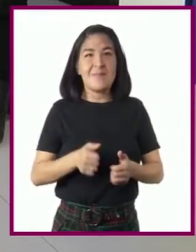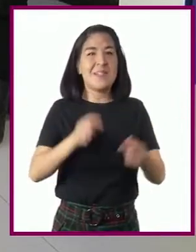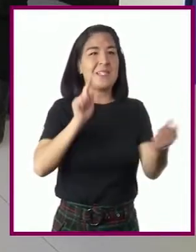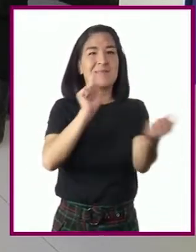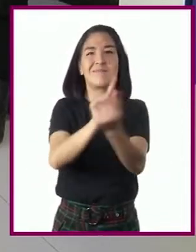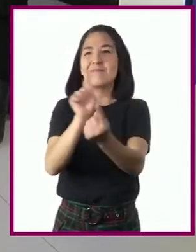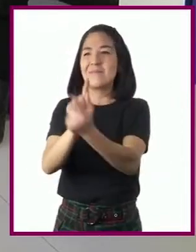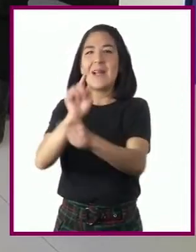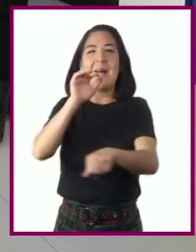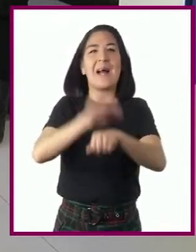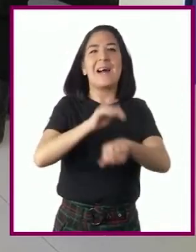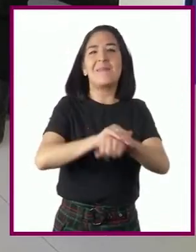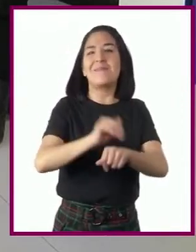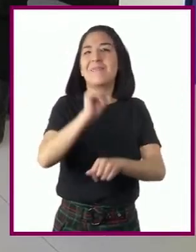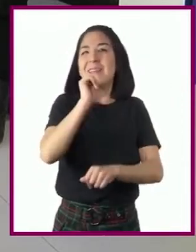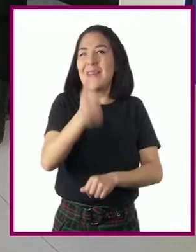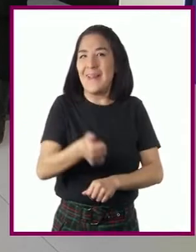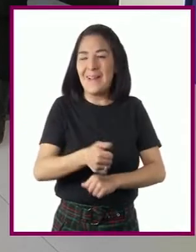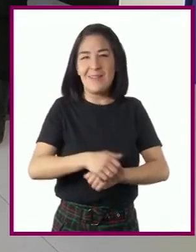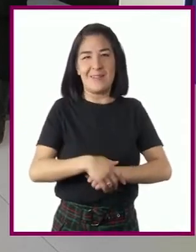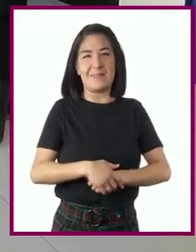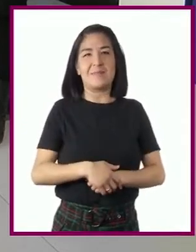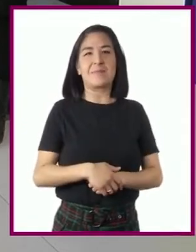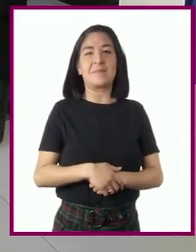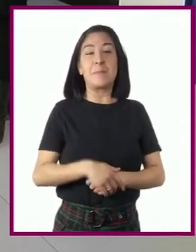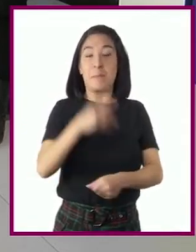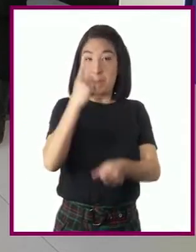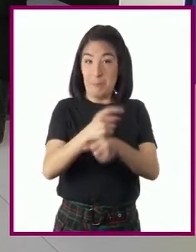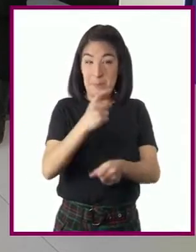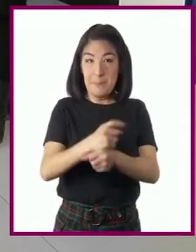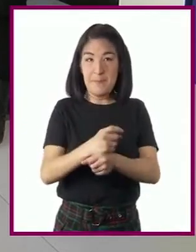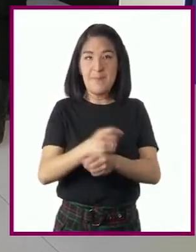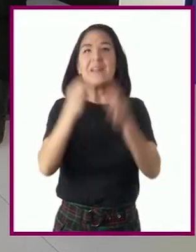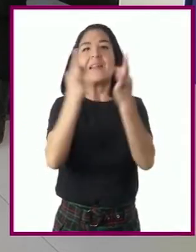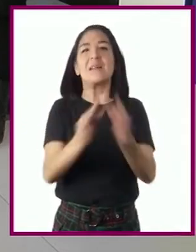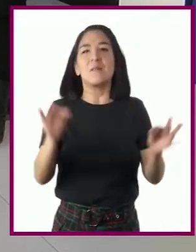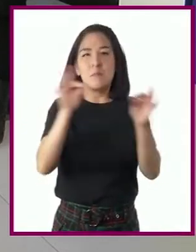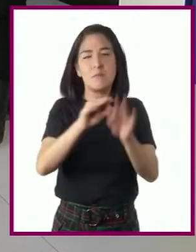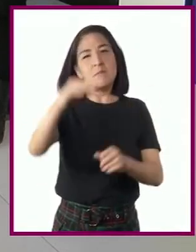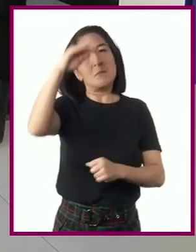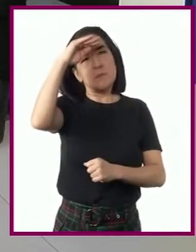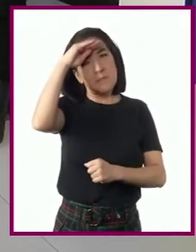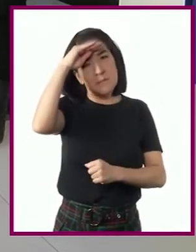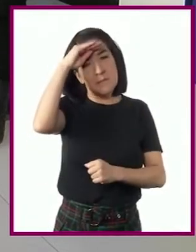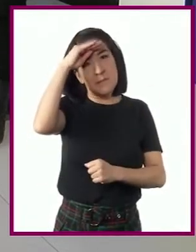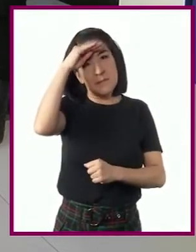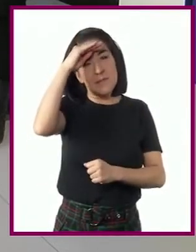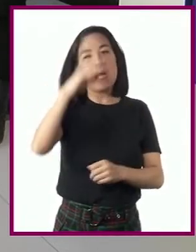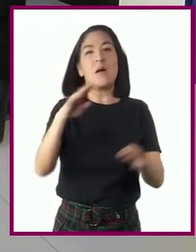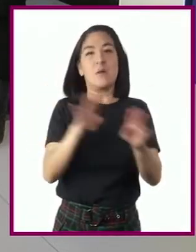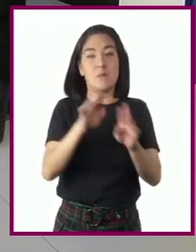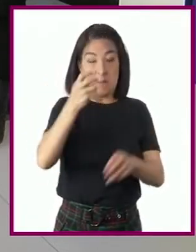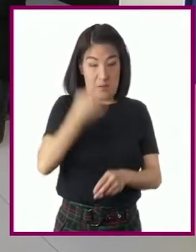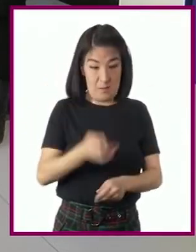contacto cercano con sus amigos. Primero, es importante pensar que el hecho de quedarse en casa es una